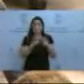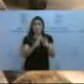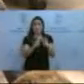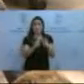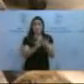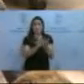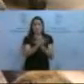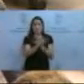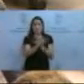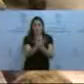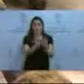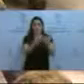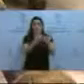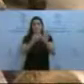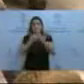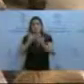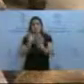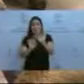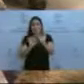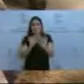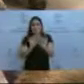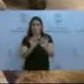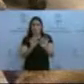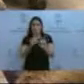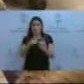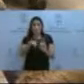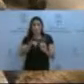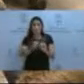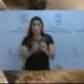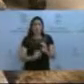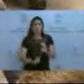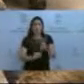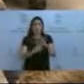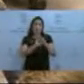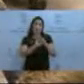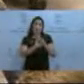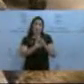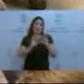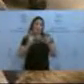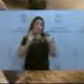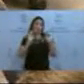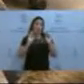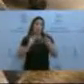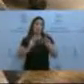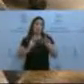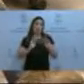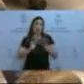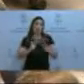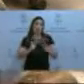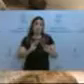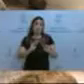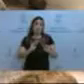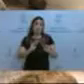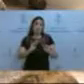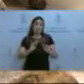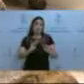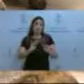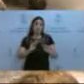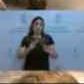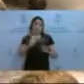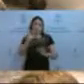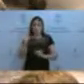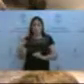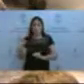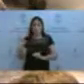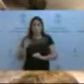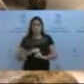un 66% tienen como máximo nivel formativo la enseñanza secundaria